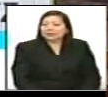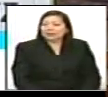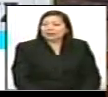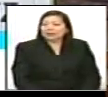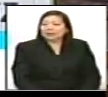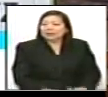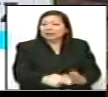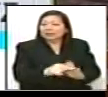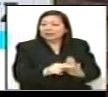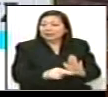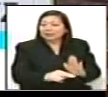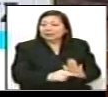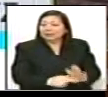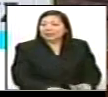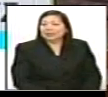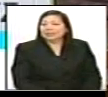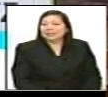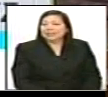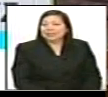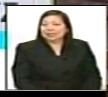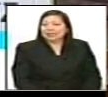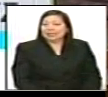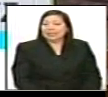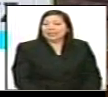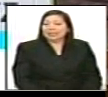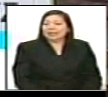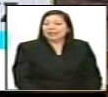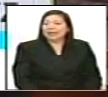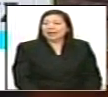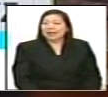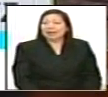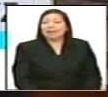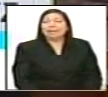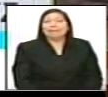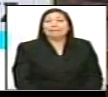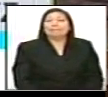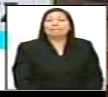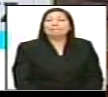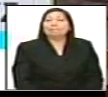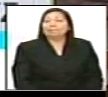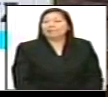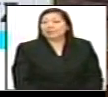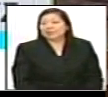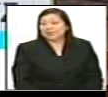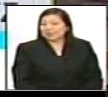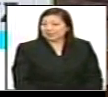la norma, ¿no? Y finalmente teníamos